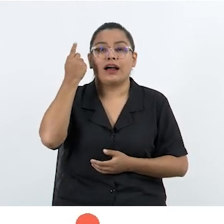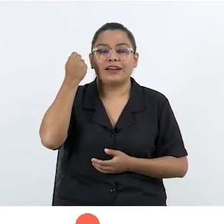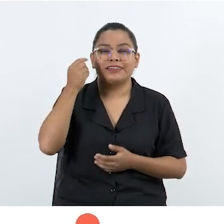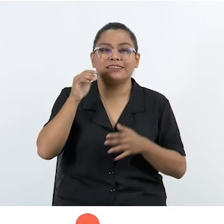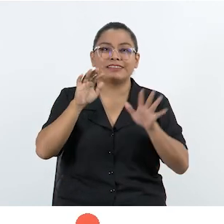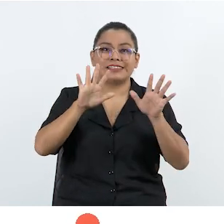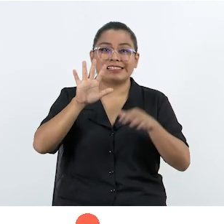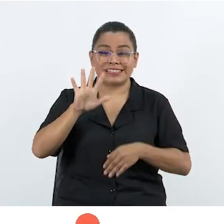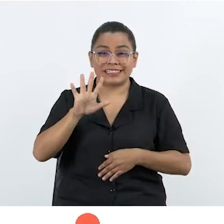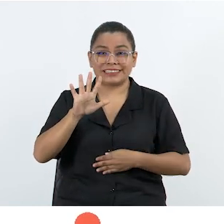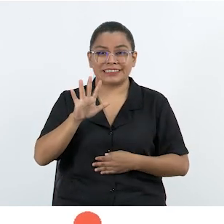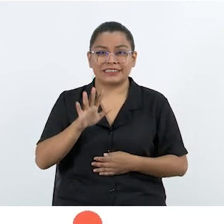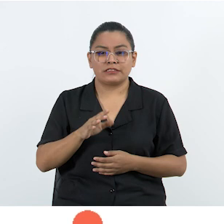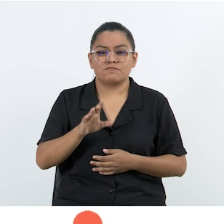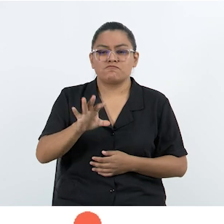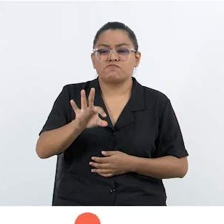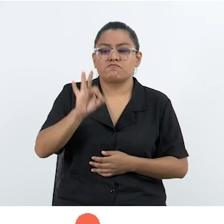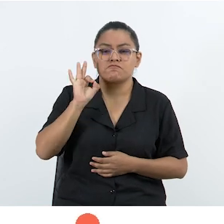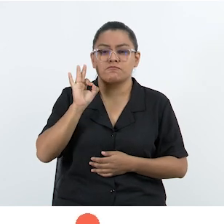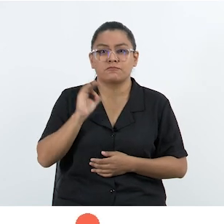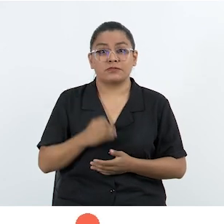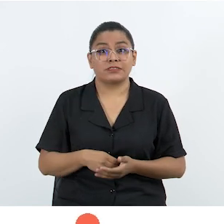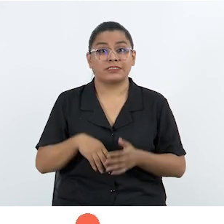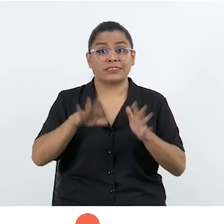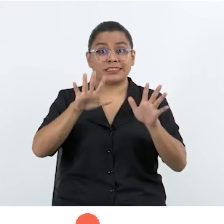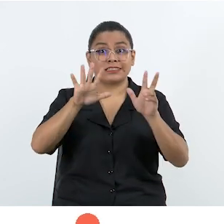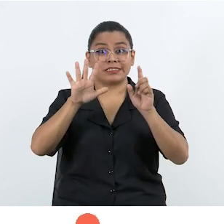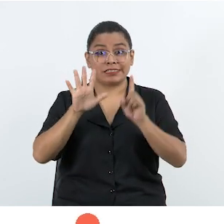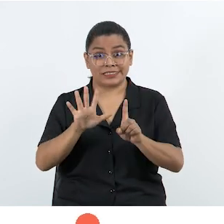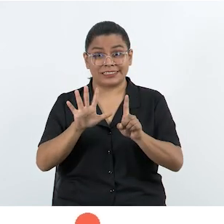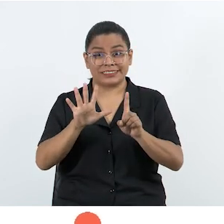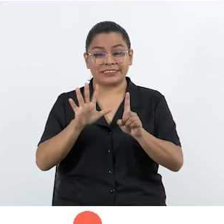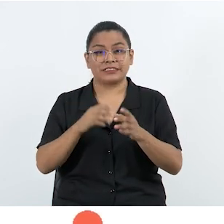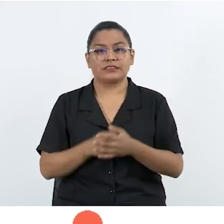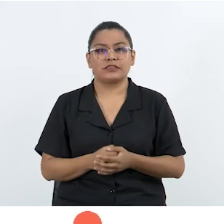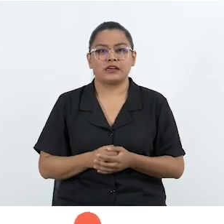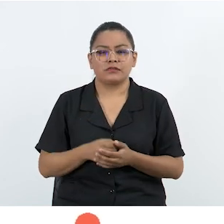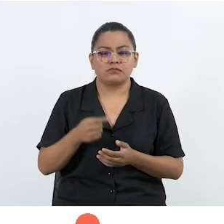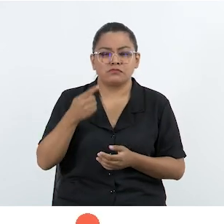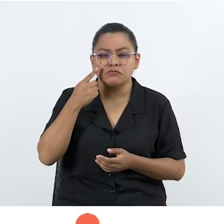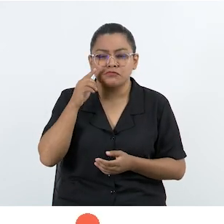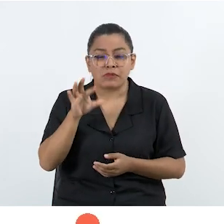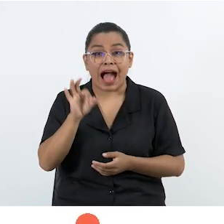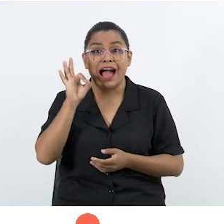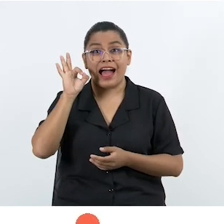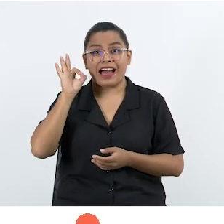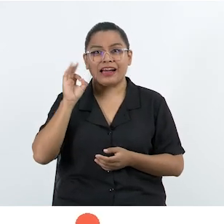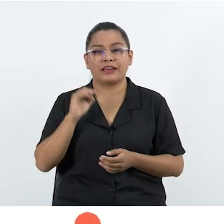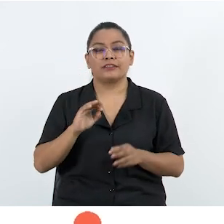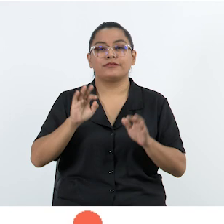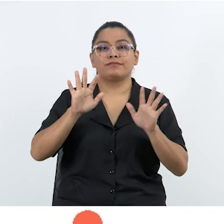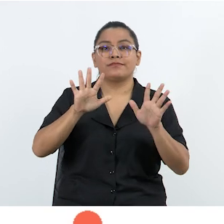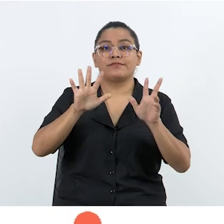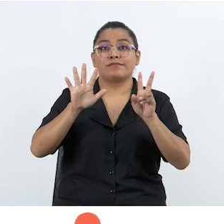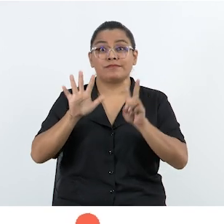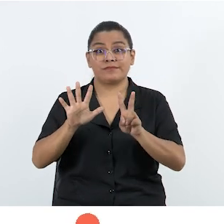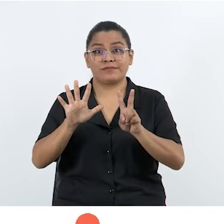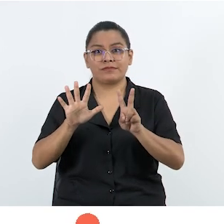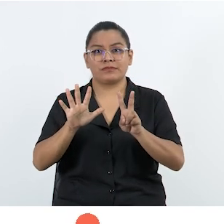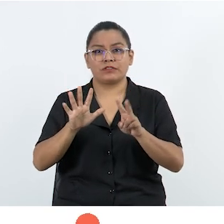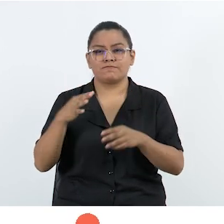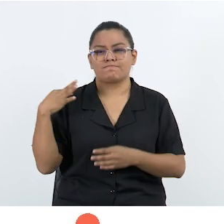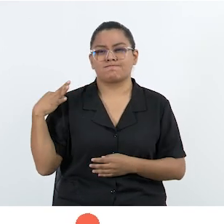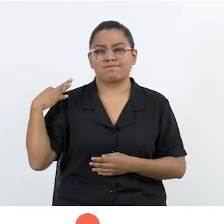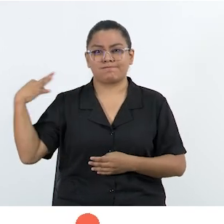Reflexionando. 15. Eligiendo. 16. Descubriendo.